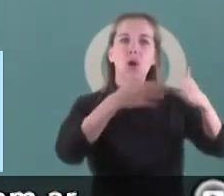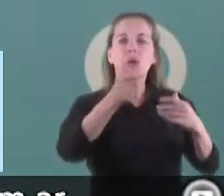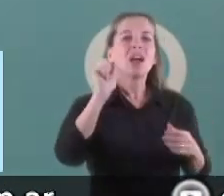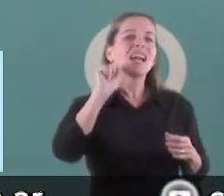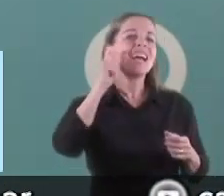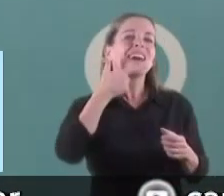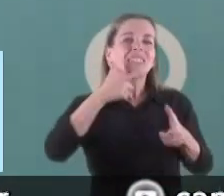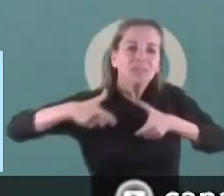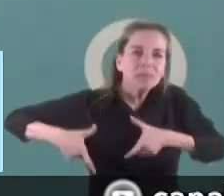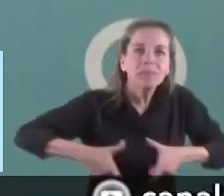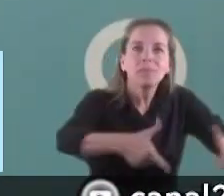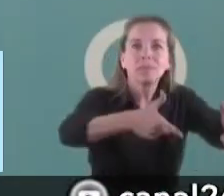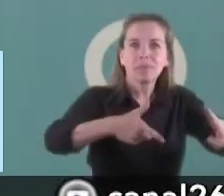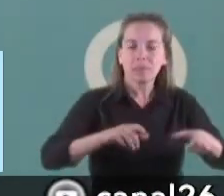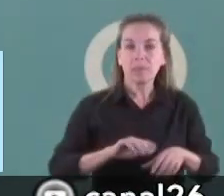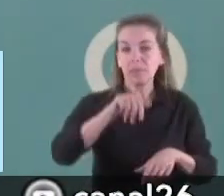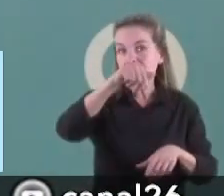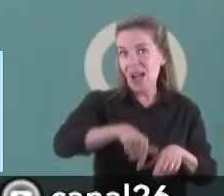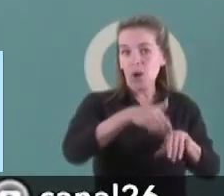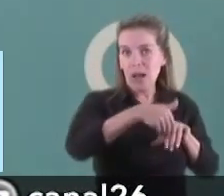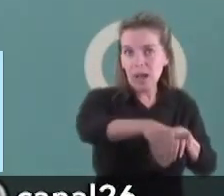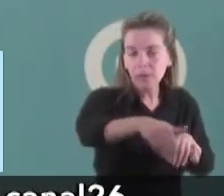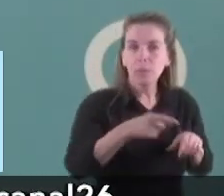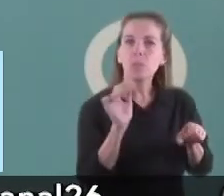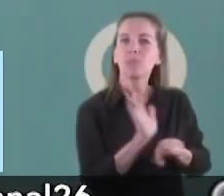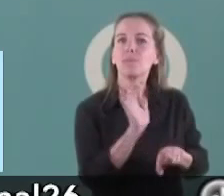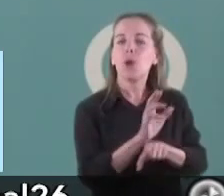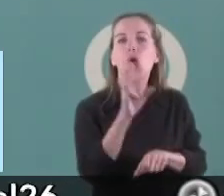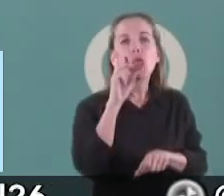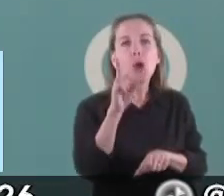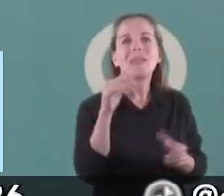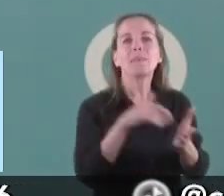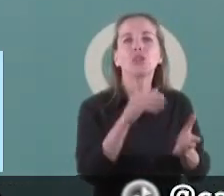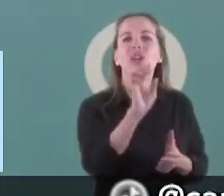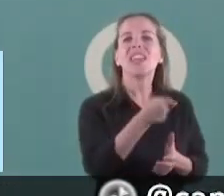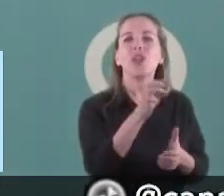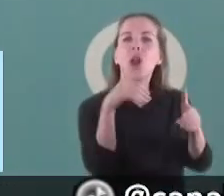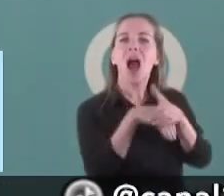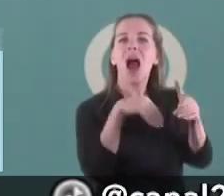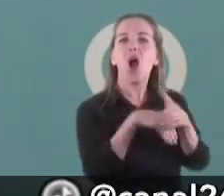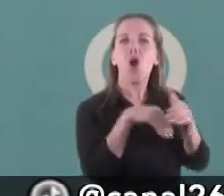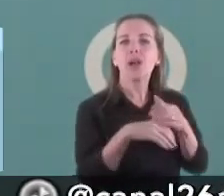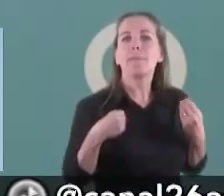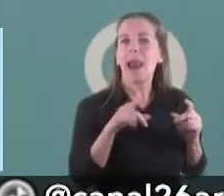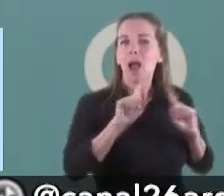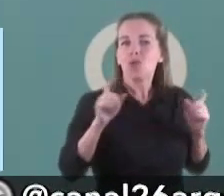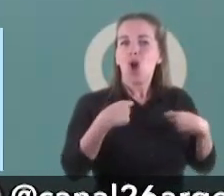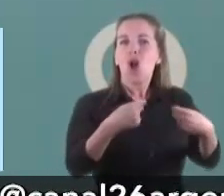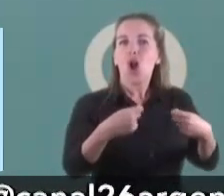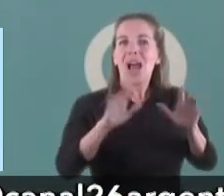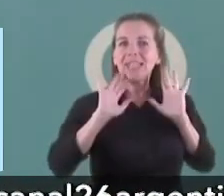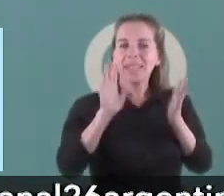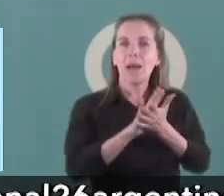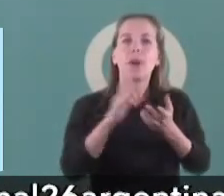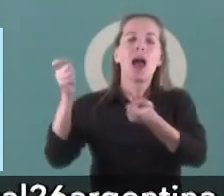Esto va a significar que en este segundo semestre nos vamos a ahorrar dos mil millones de dólares en concepto en concepto de